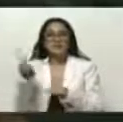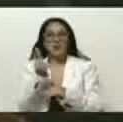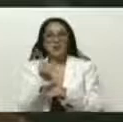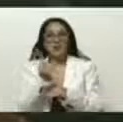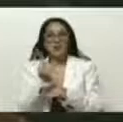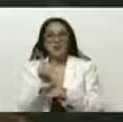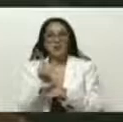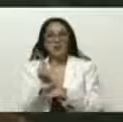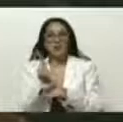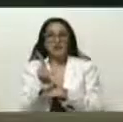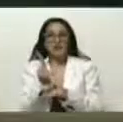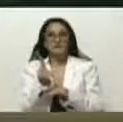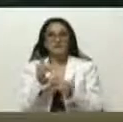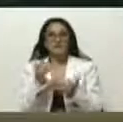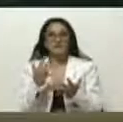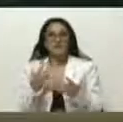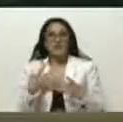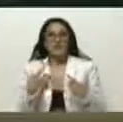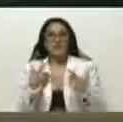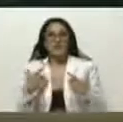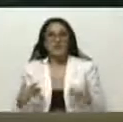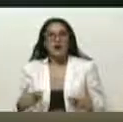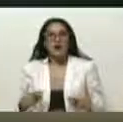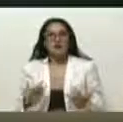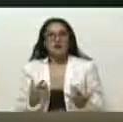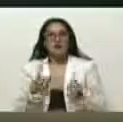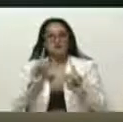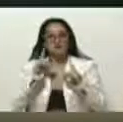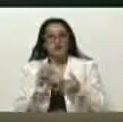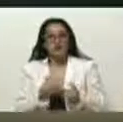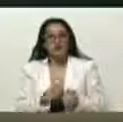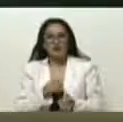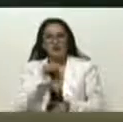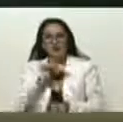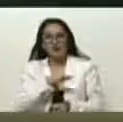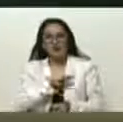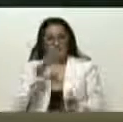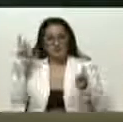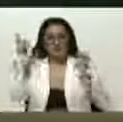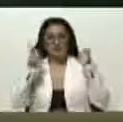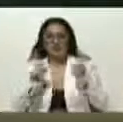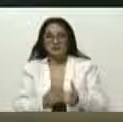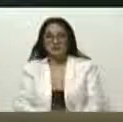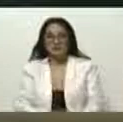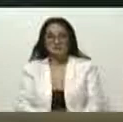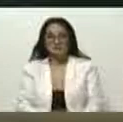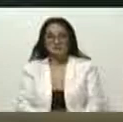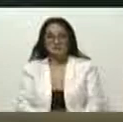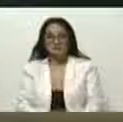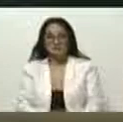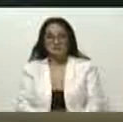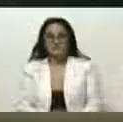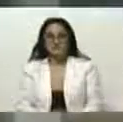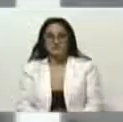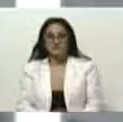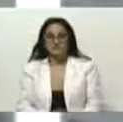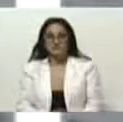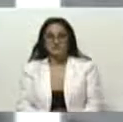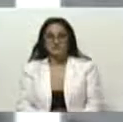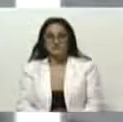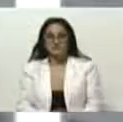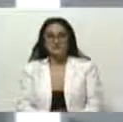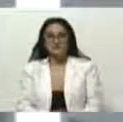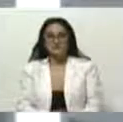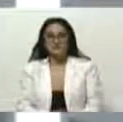la cosecha humana de la prédica histórica del comandante Chávez. Y son unos multiplicadores de